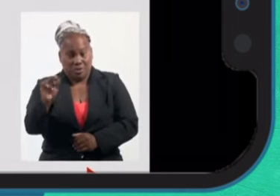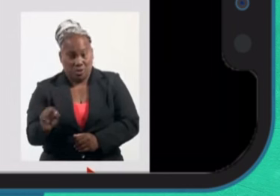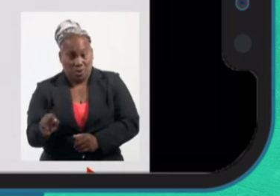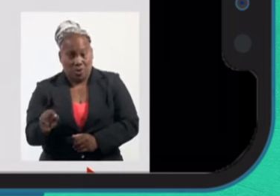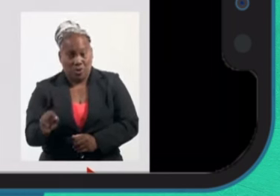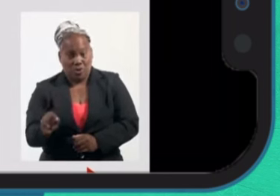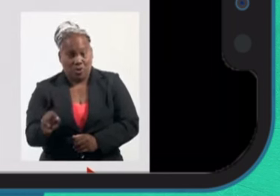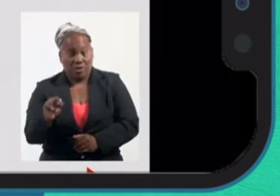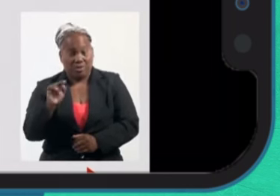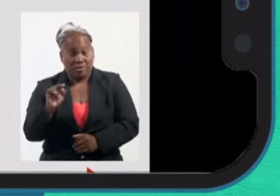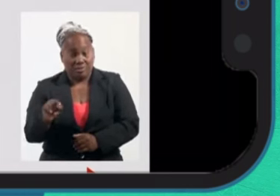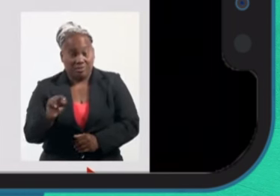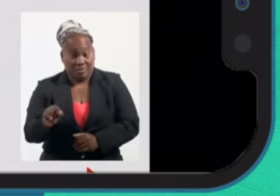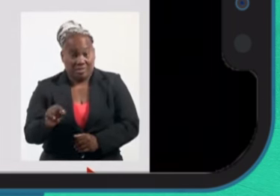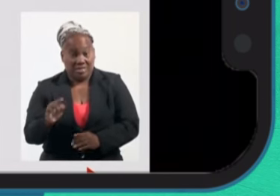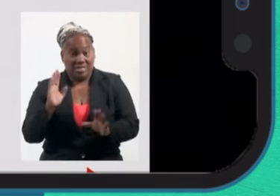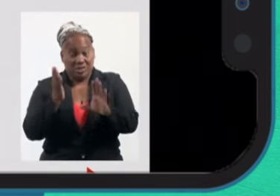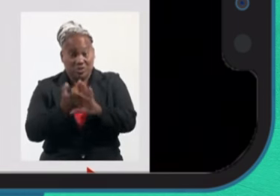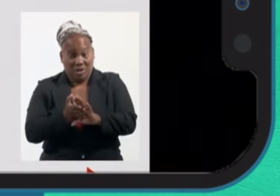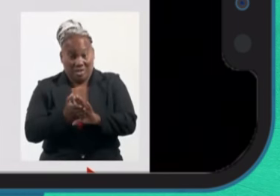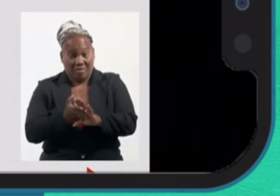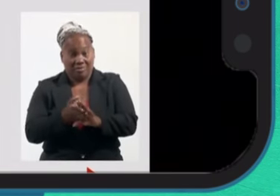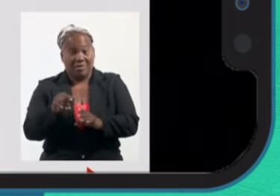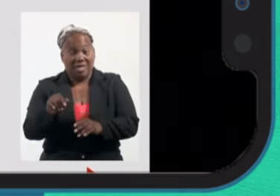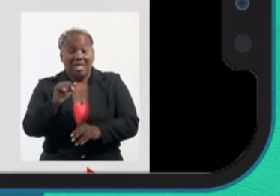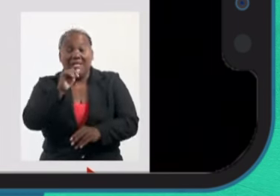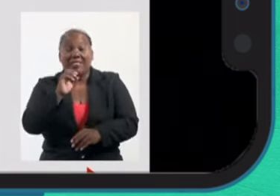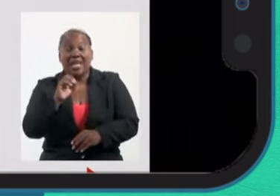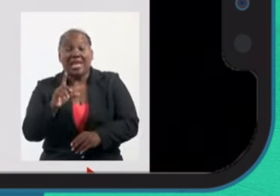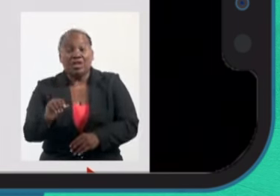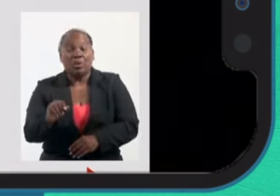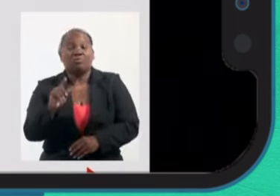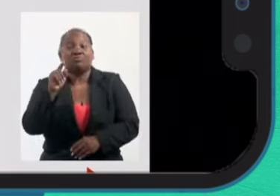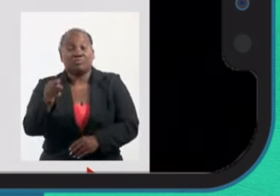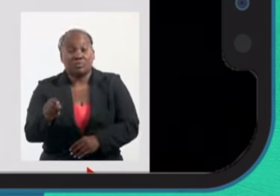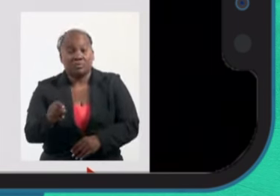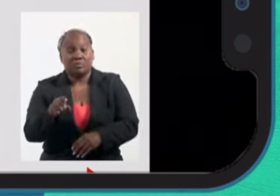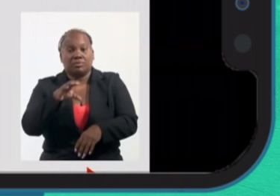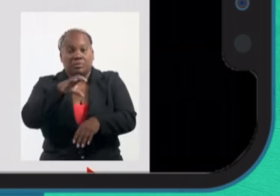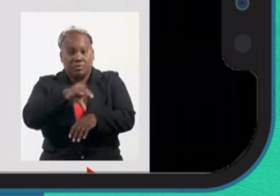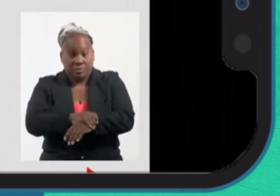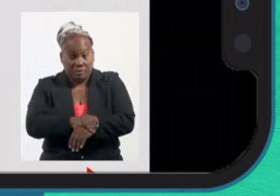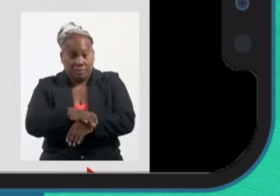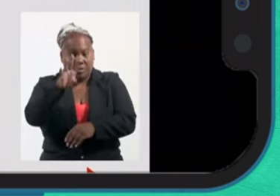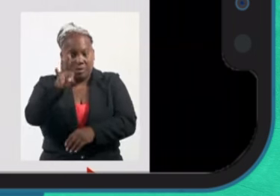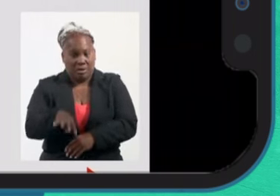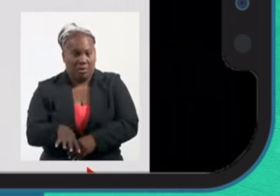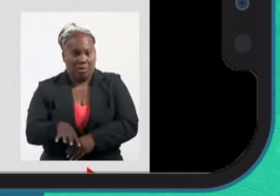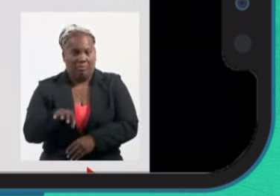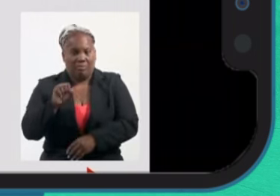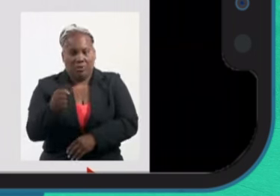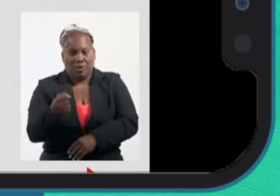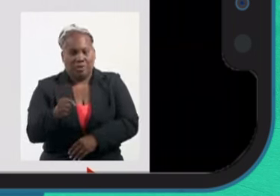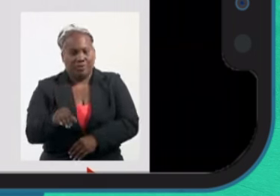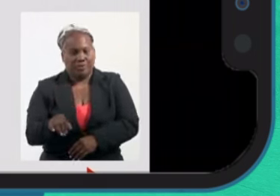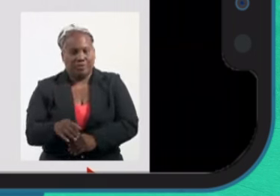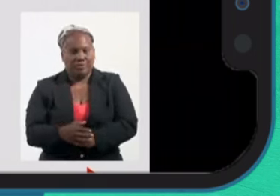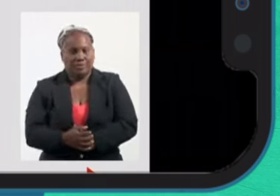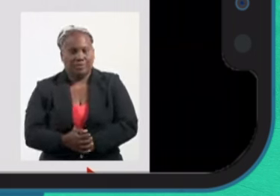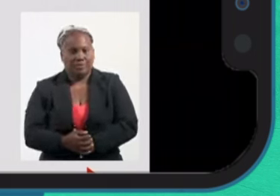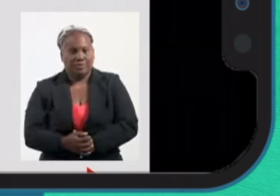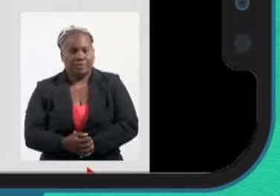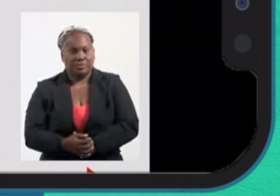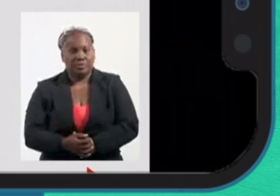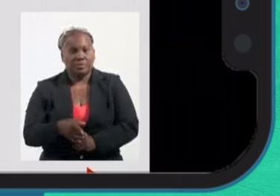son juzgadas y sancionadas por estos delitos reciben penas de internamiento, de privación de libertad. En